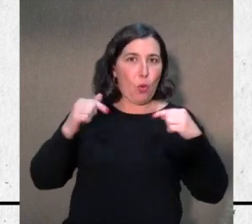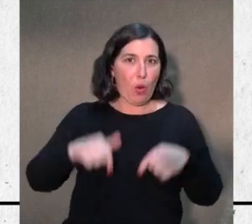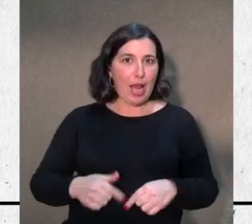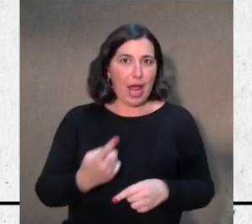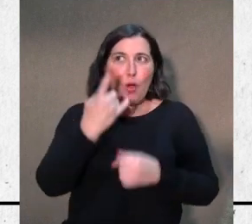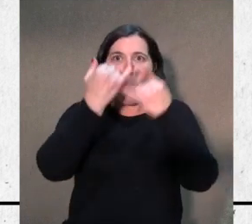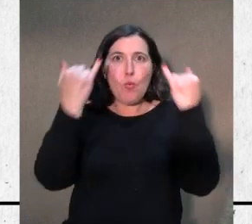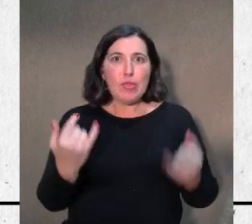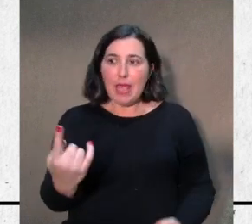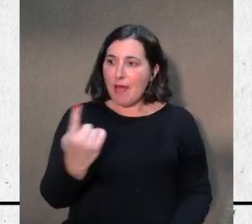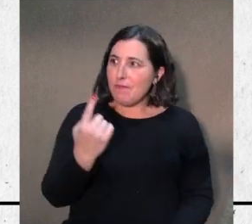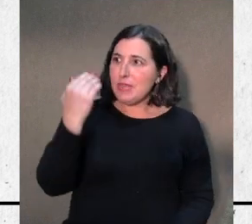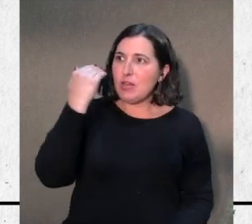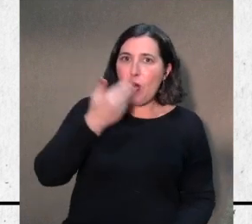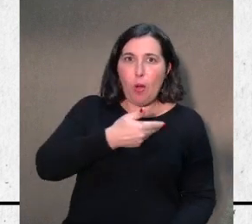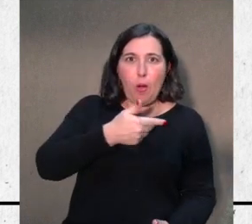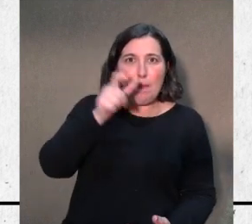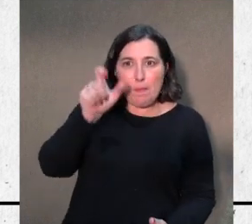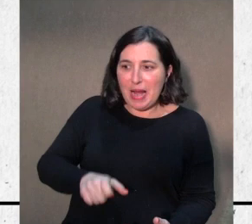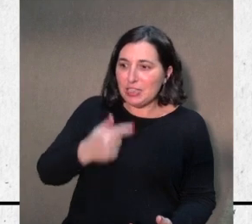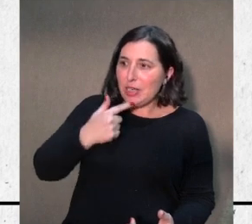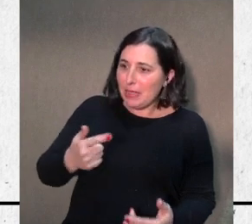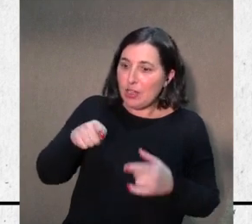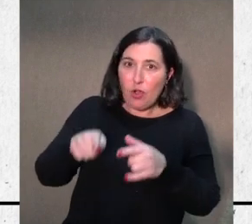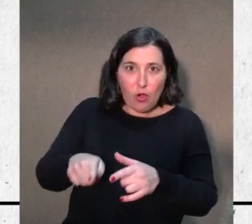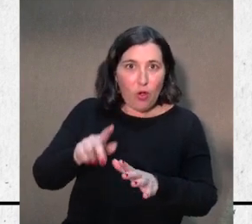bueno, qué lindo tocar la guitarra. No, pero mirá qué guitarra no hay en la orquesta. Bueno,